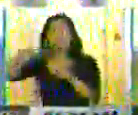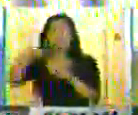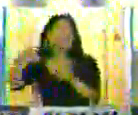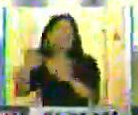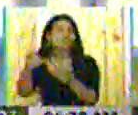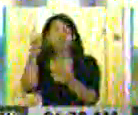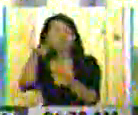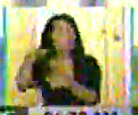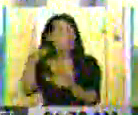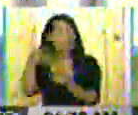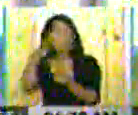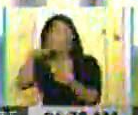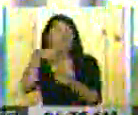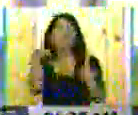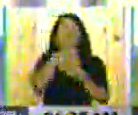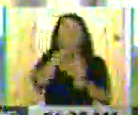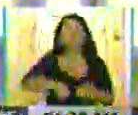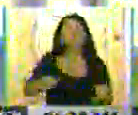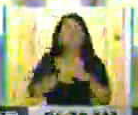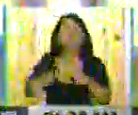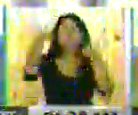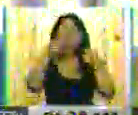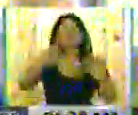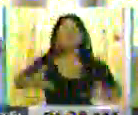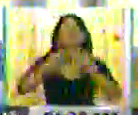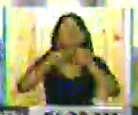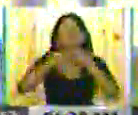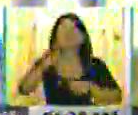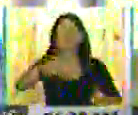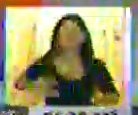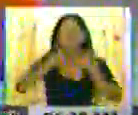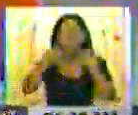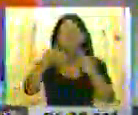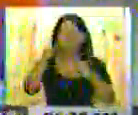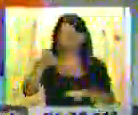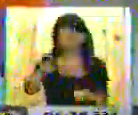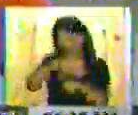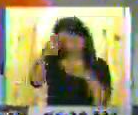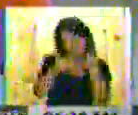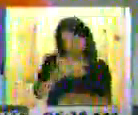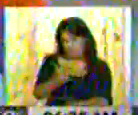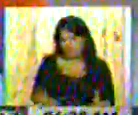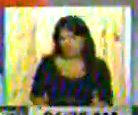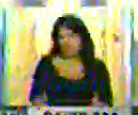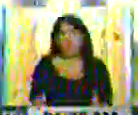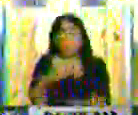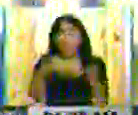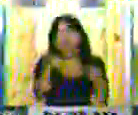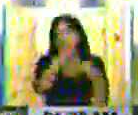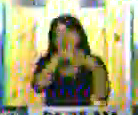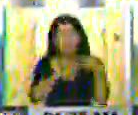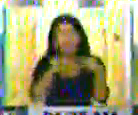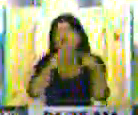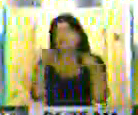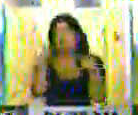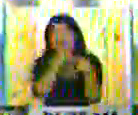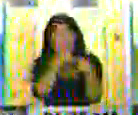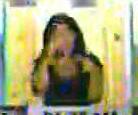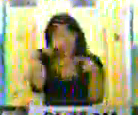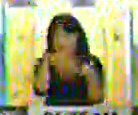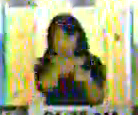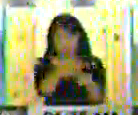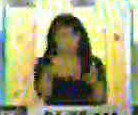¿verdad? Y tiene que tener cojones, como decía Chávez. Pero y, entonces, y no tiene las tres cosas. No tiene